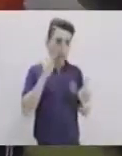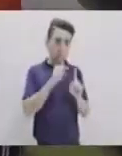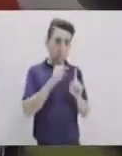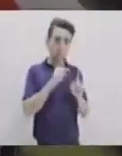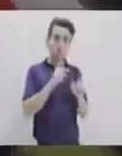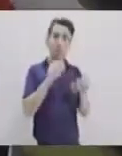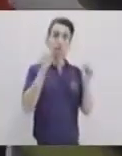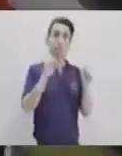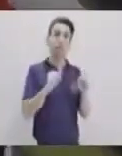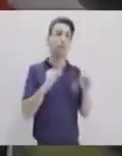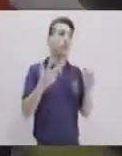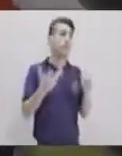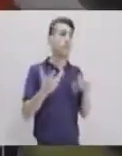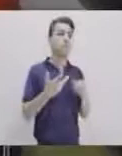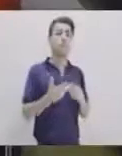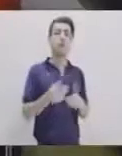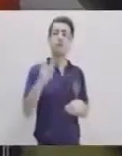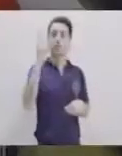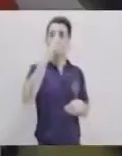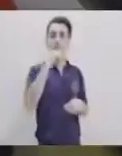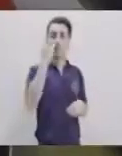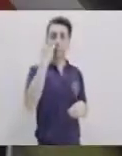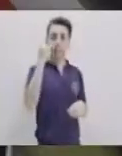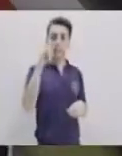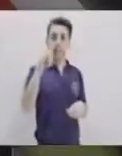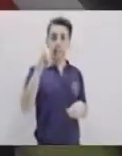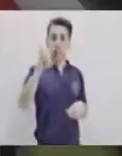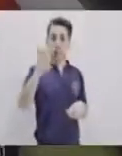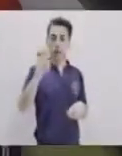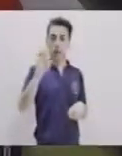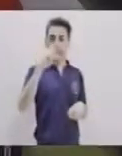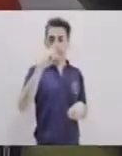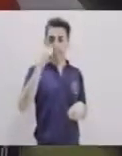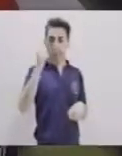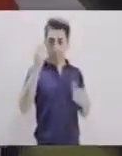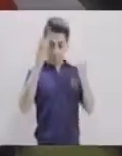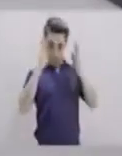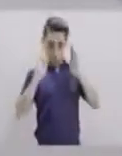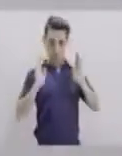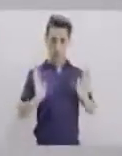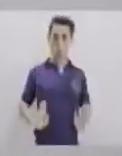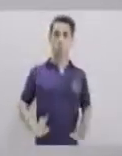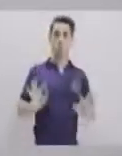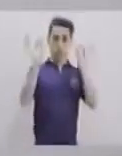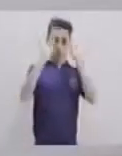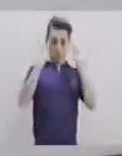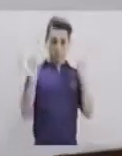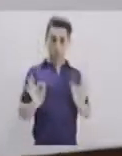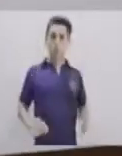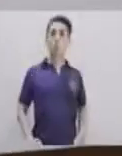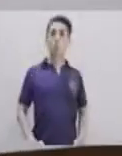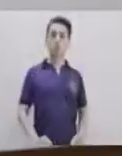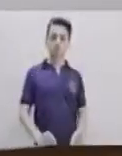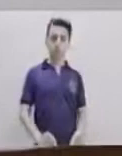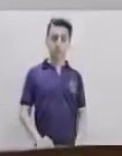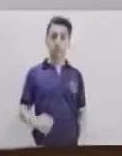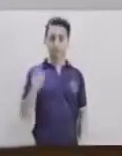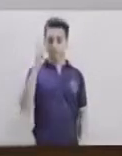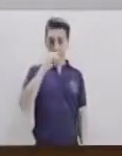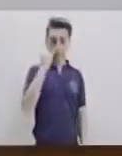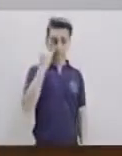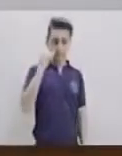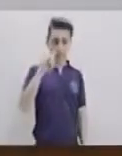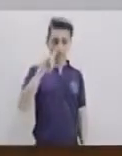sea, podemos buscar siluetas, ¿verdad? Estos son eminentemente siluetas porque en sí el trabajo que vamos a